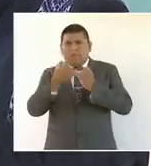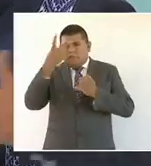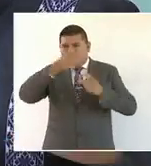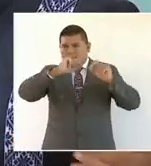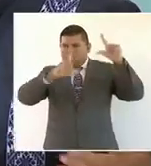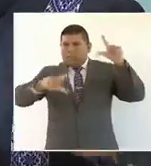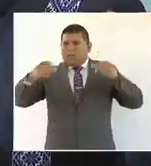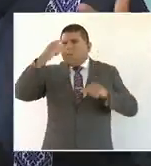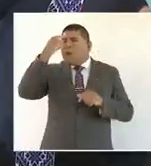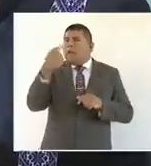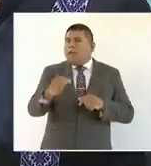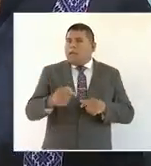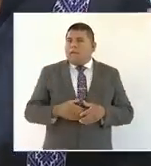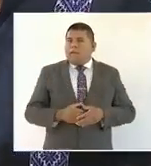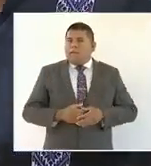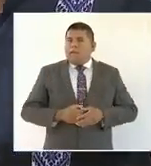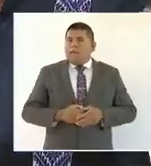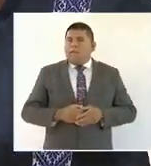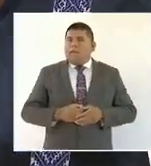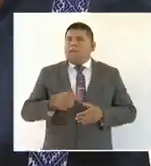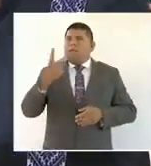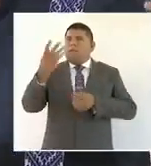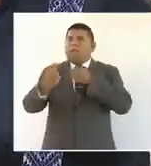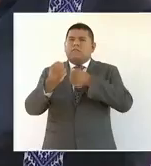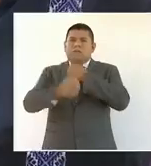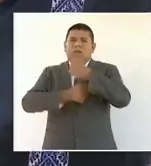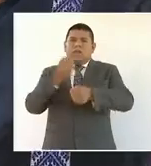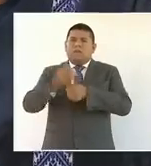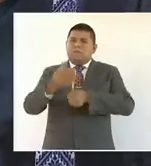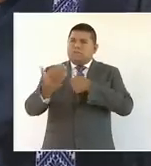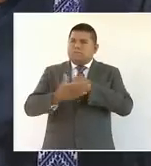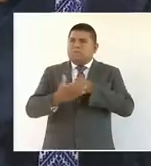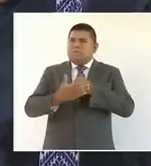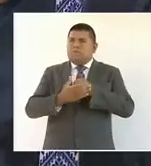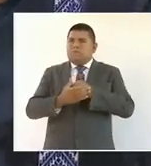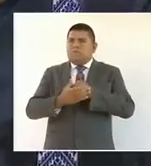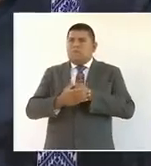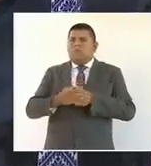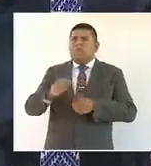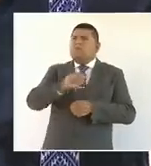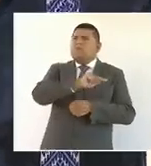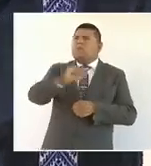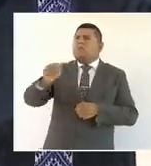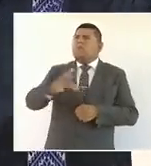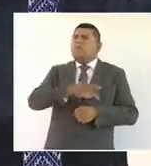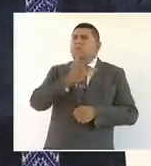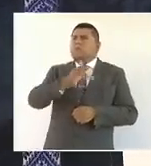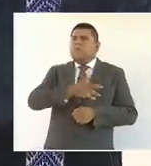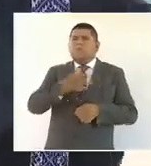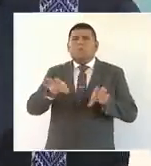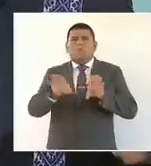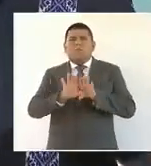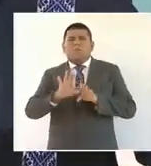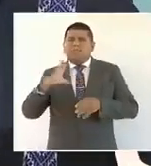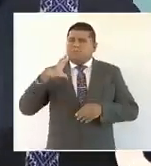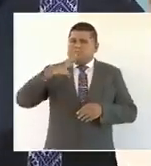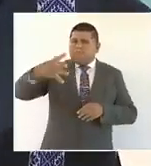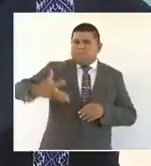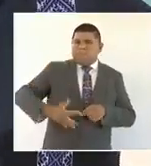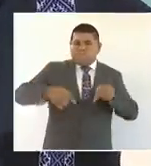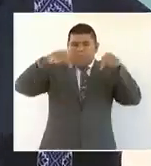país, para que dentro de 2 años nos vamos a sentir todos orgullosos de que ya aquí en